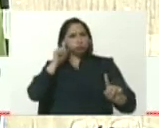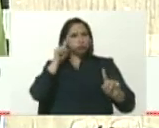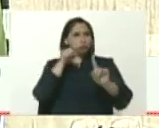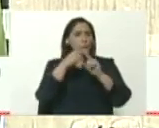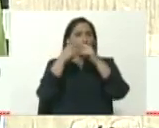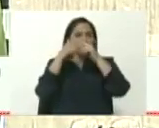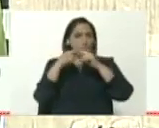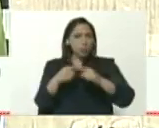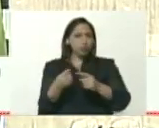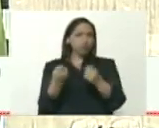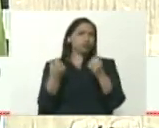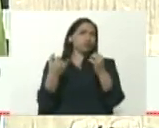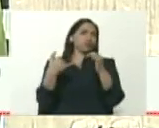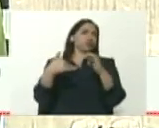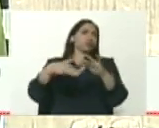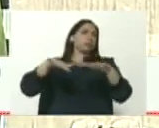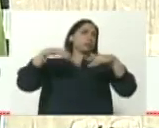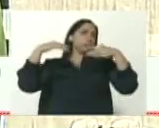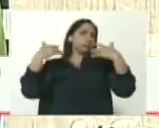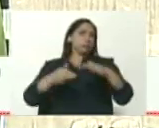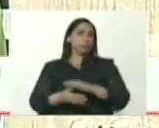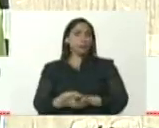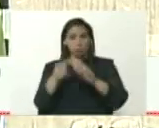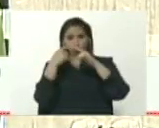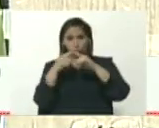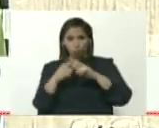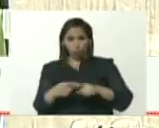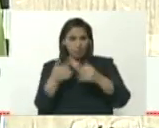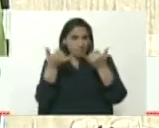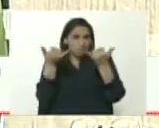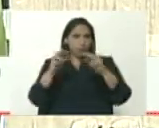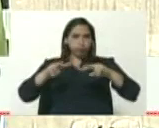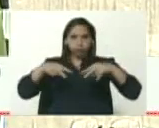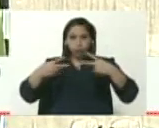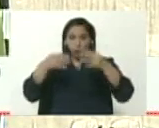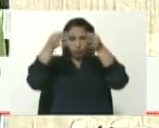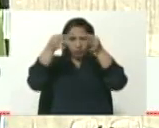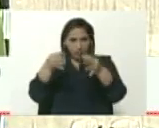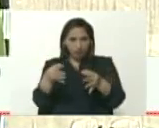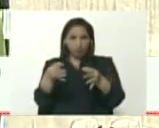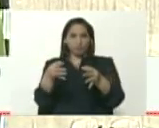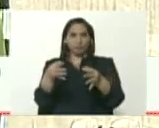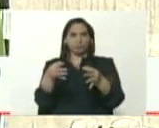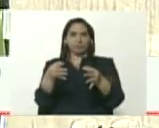cifras son muchas más de las que yo di ayer, entonces son cifras actualizadas, oficiales.